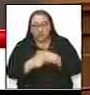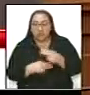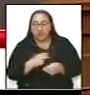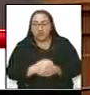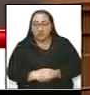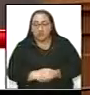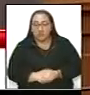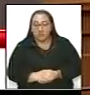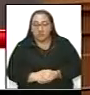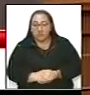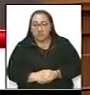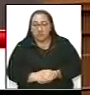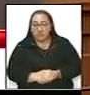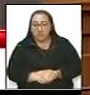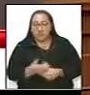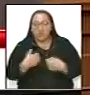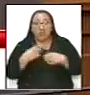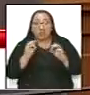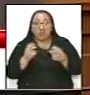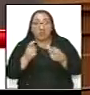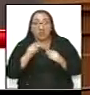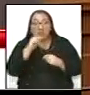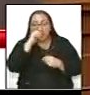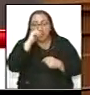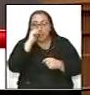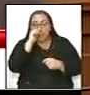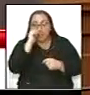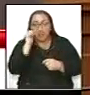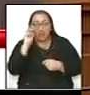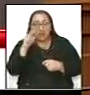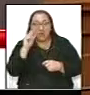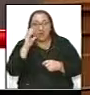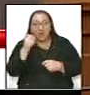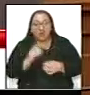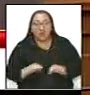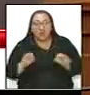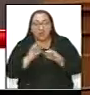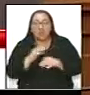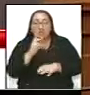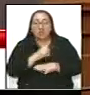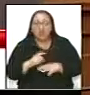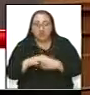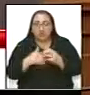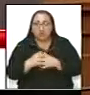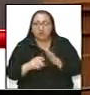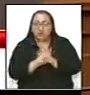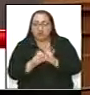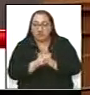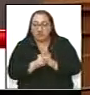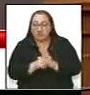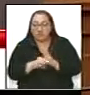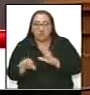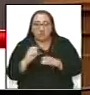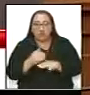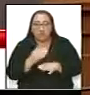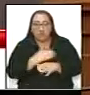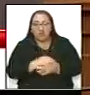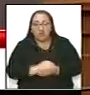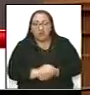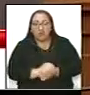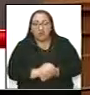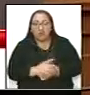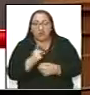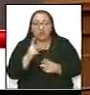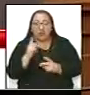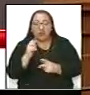nacional tienen el mismo tratamiento. Por eso creo que es importante que en el desarrollo de la ley haya un test